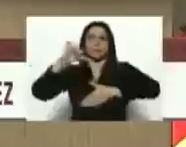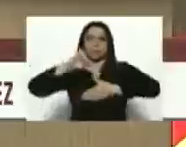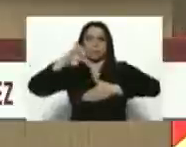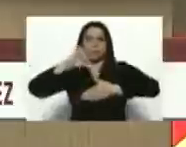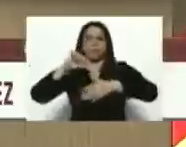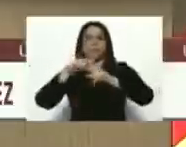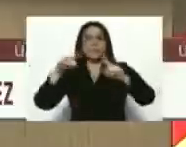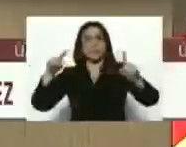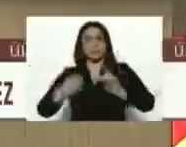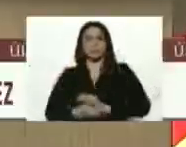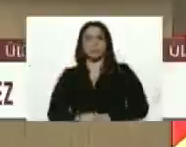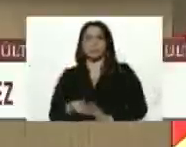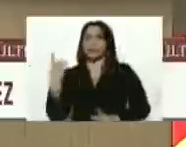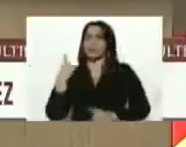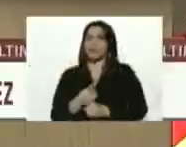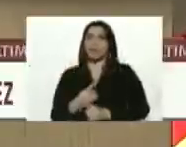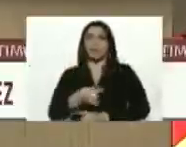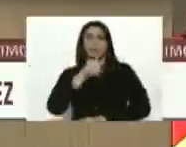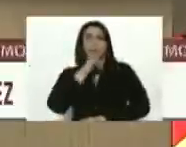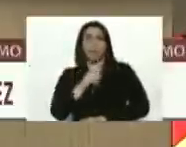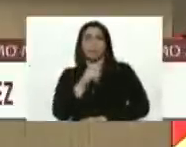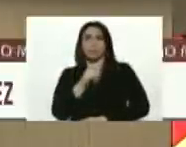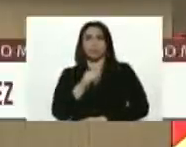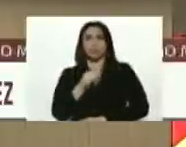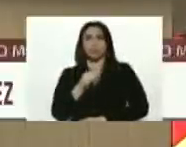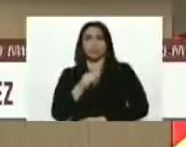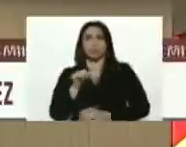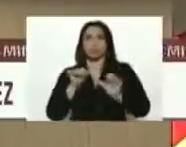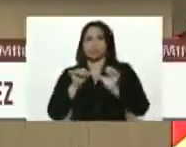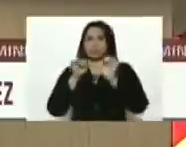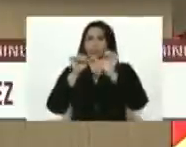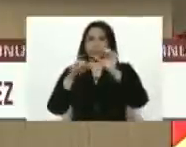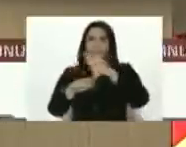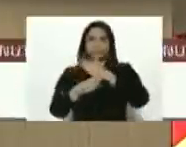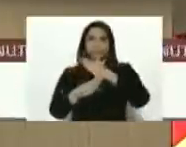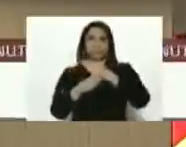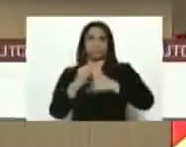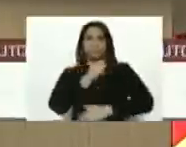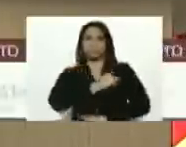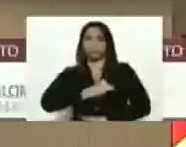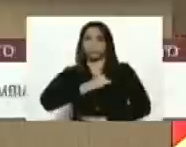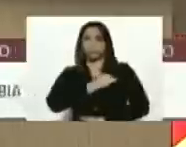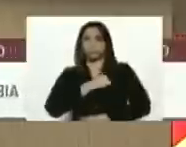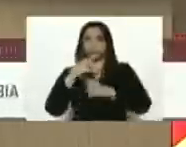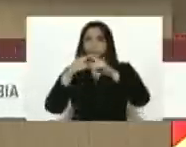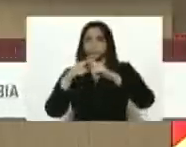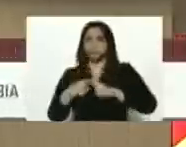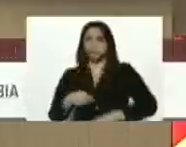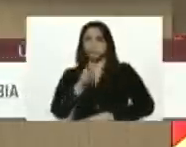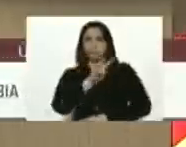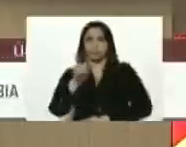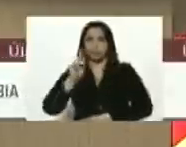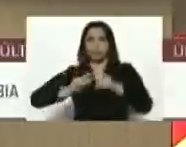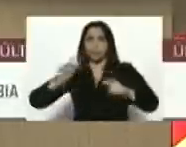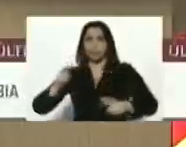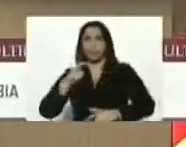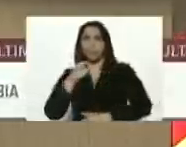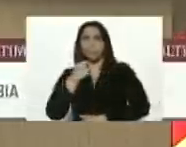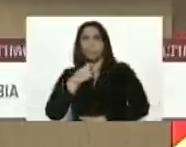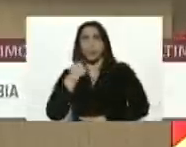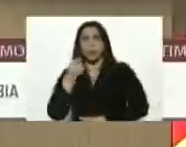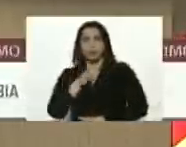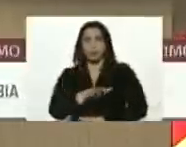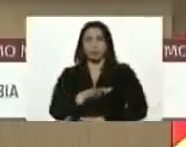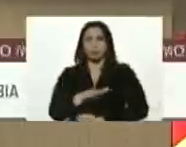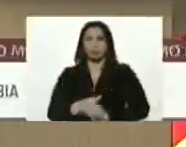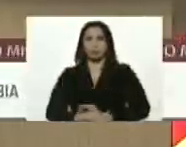Pero debemos dar esta noticia. Bueno, se mantiene la lamentable cifra de 22 personas